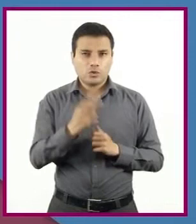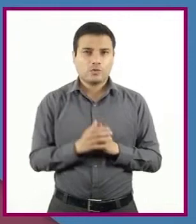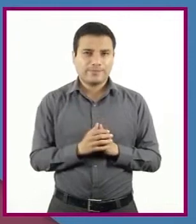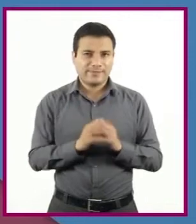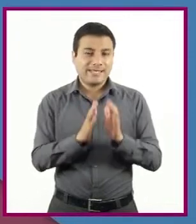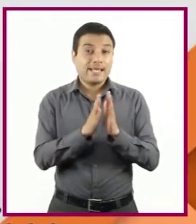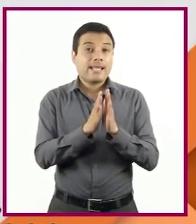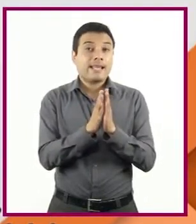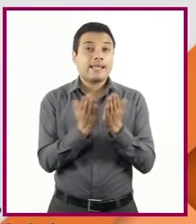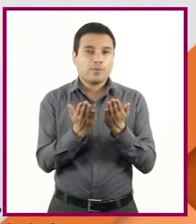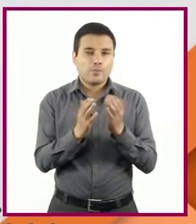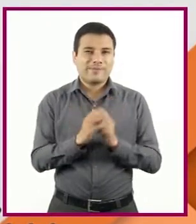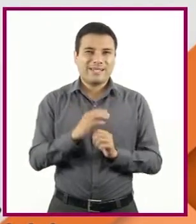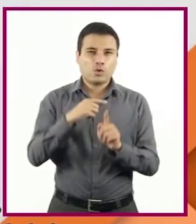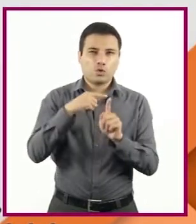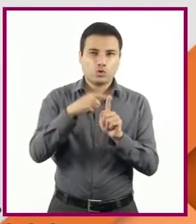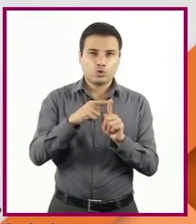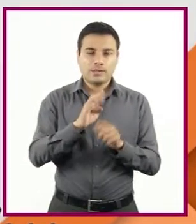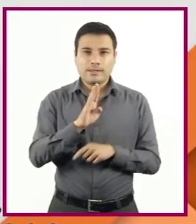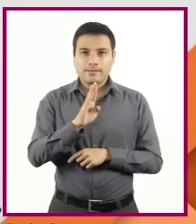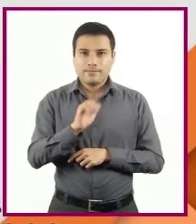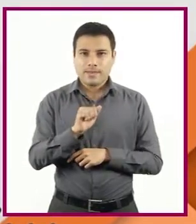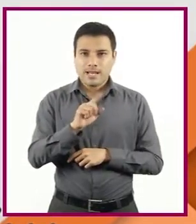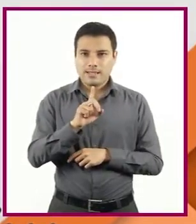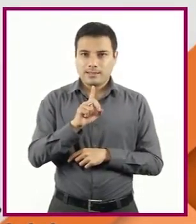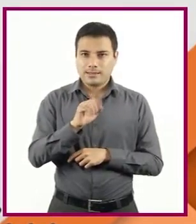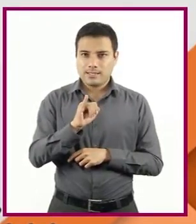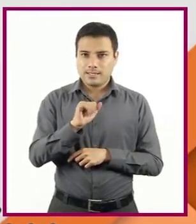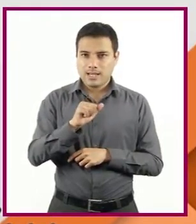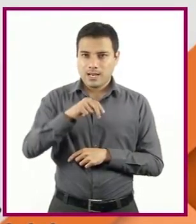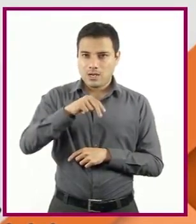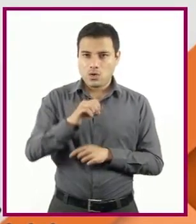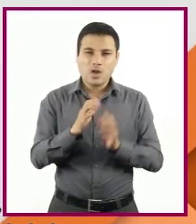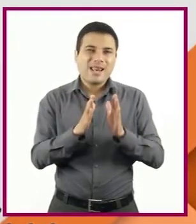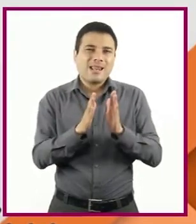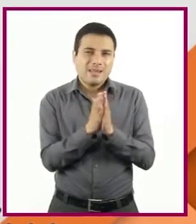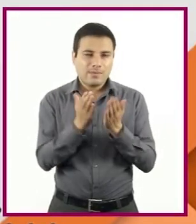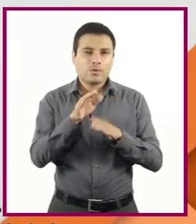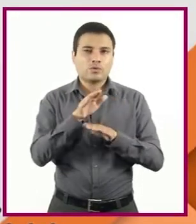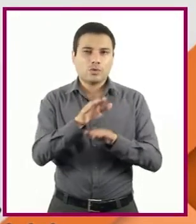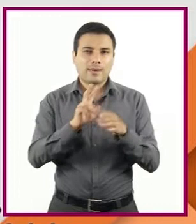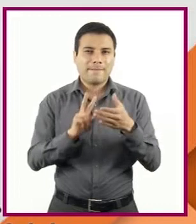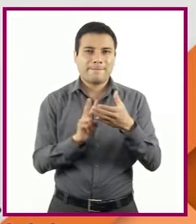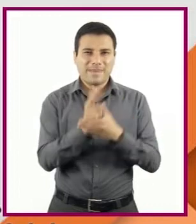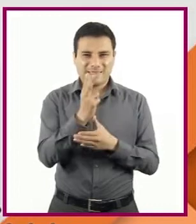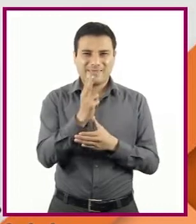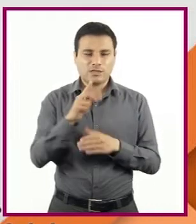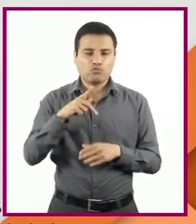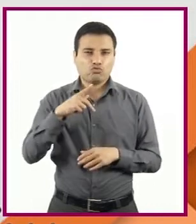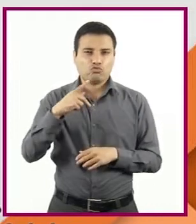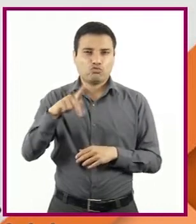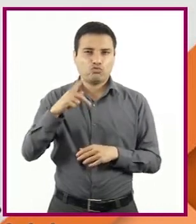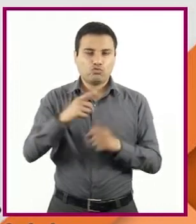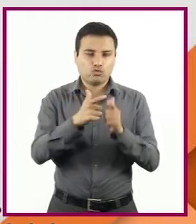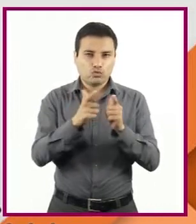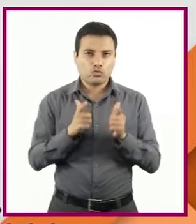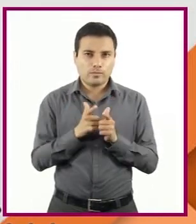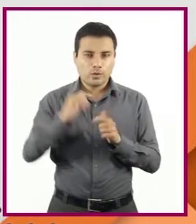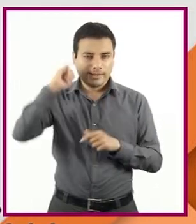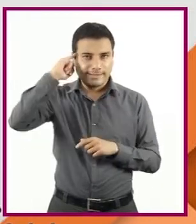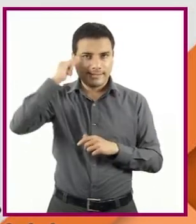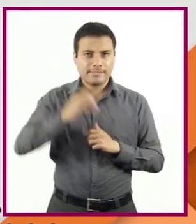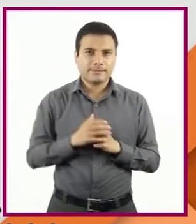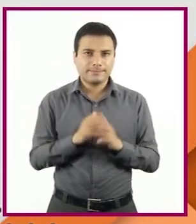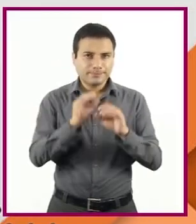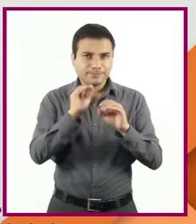la Cruz Badiano, conocido también como Libro sobre las hierbas medicinales de los pueblos indígenas, elaborado